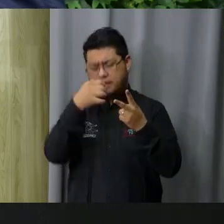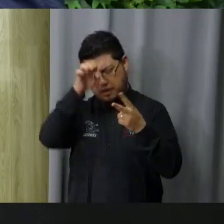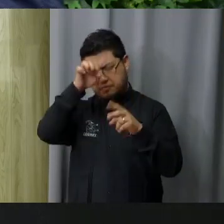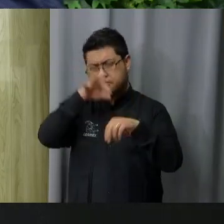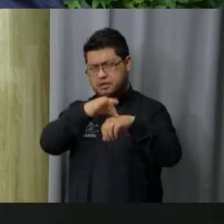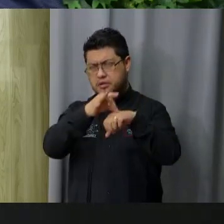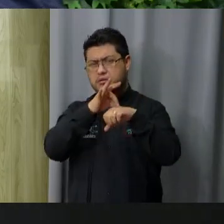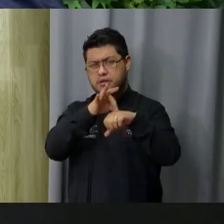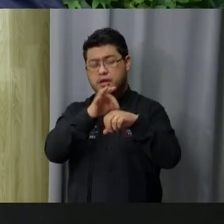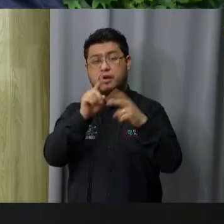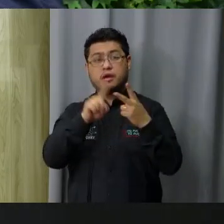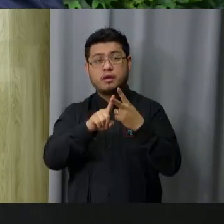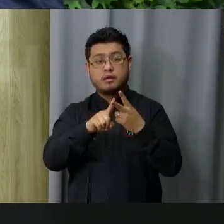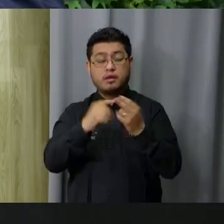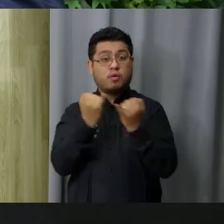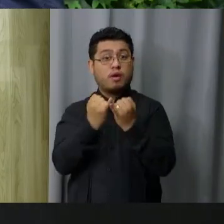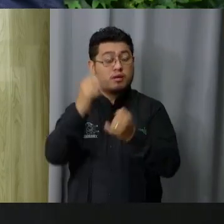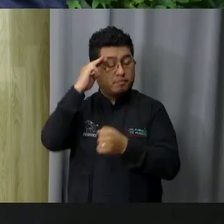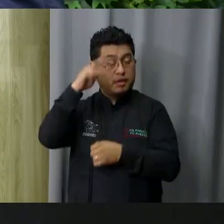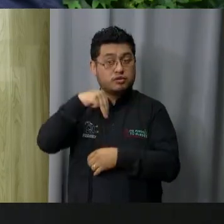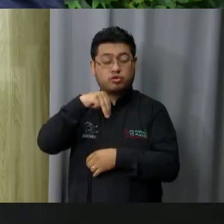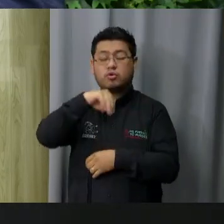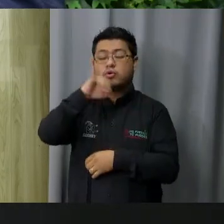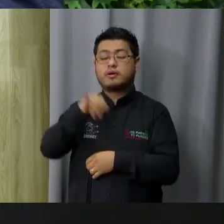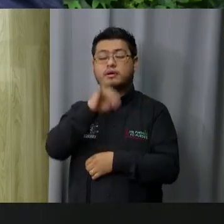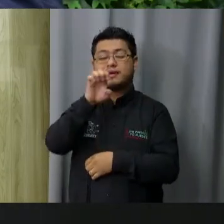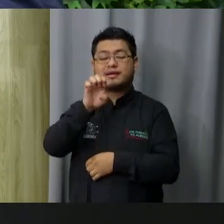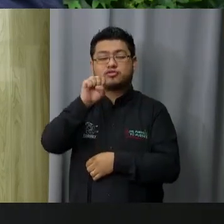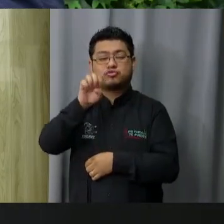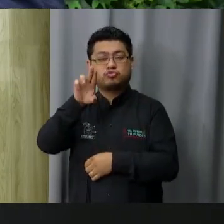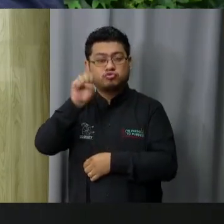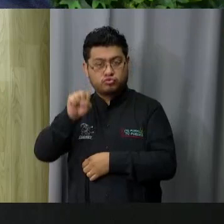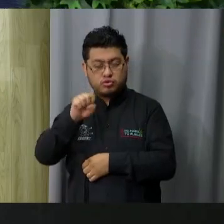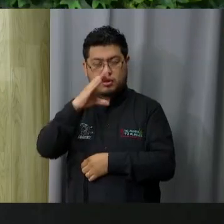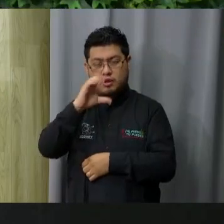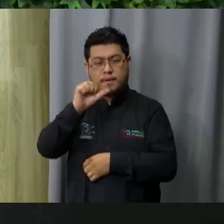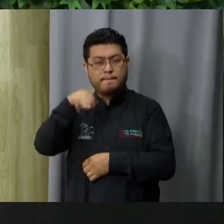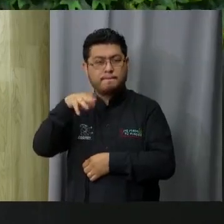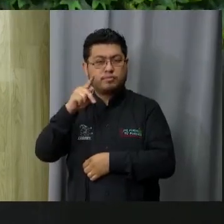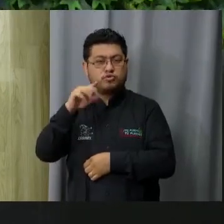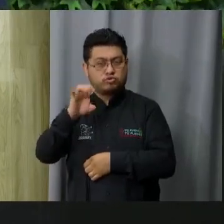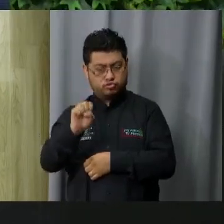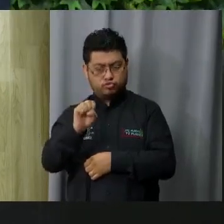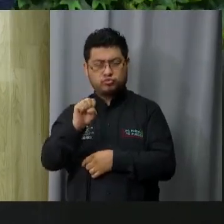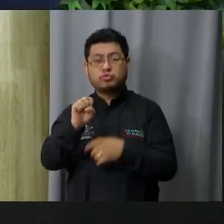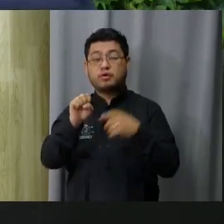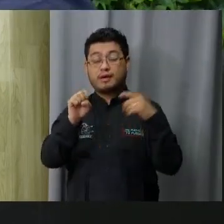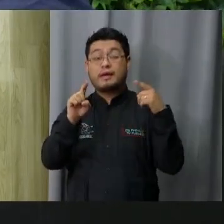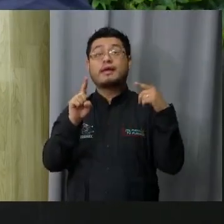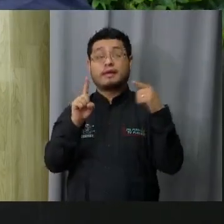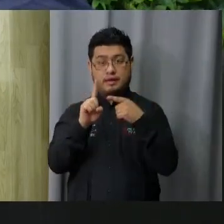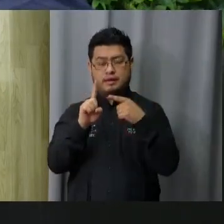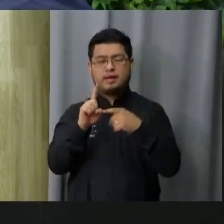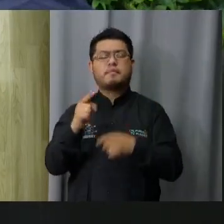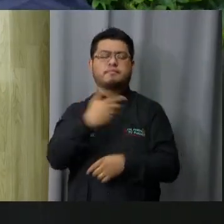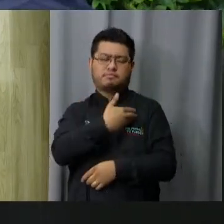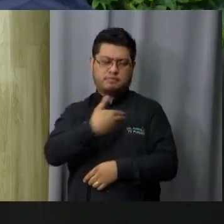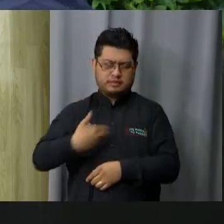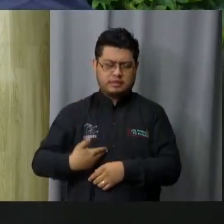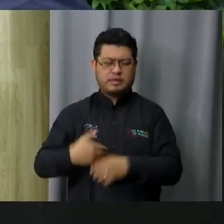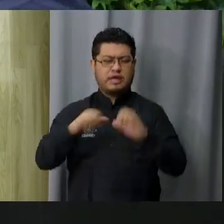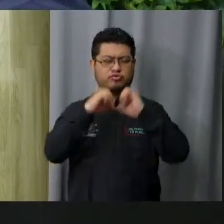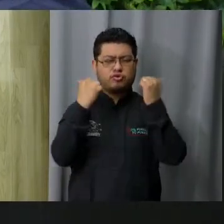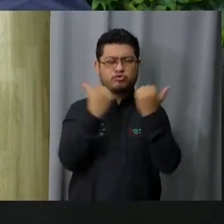También está el maestro Jesús Campos Hernández, que es también, bueno, es presidente de una asociación que se llama